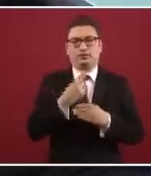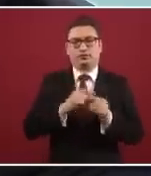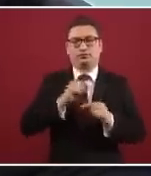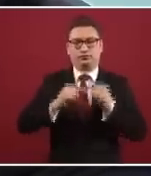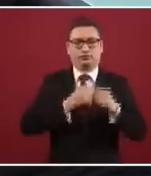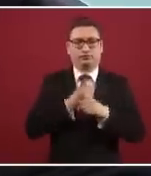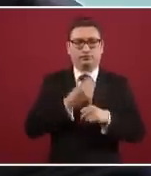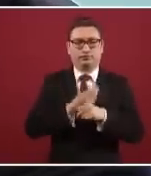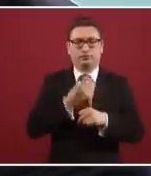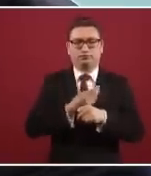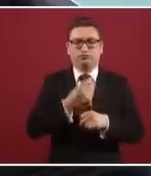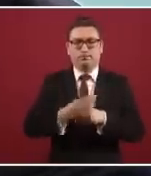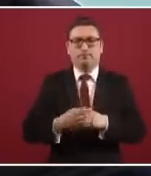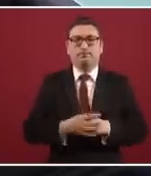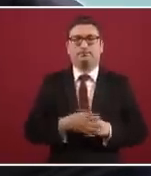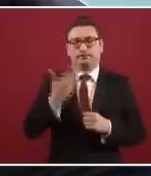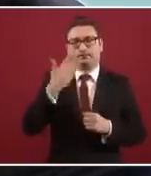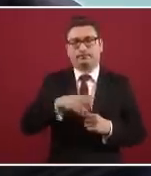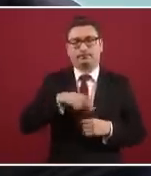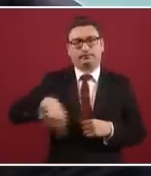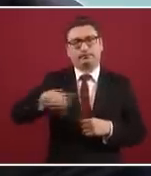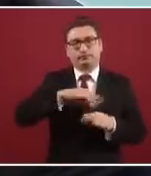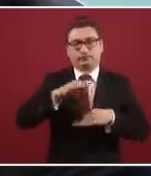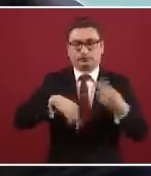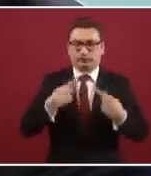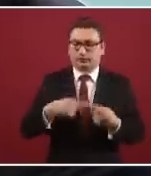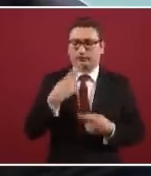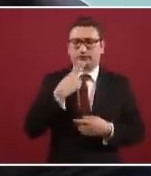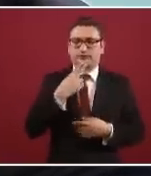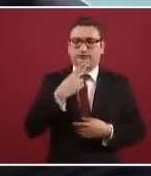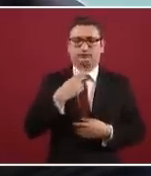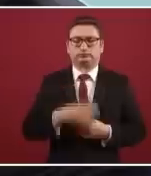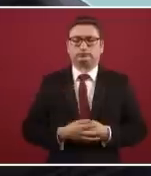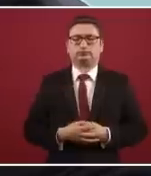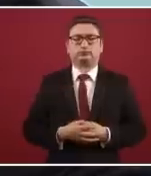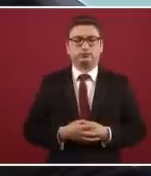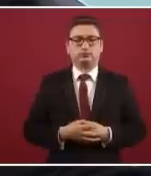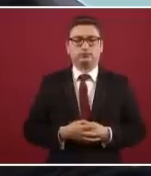perfeccionan a través del uso de los consumidores